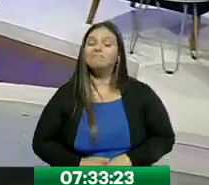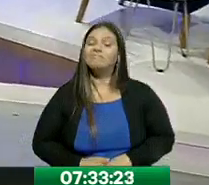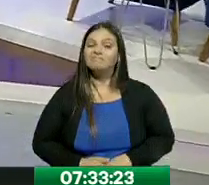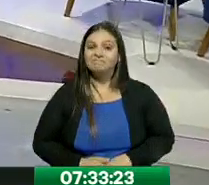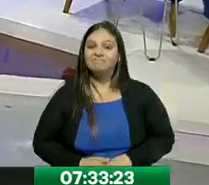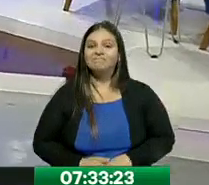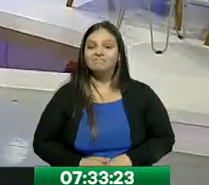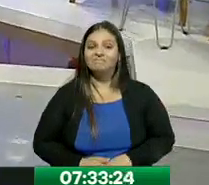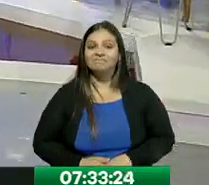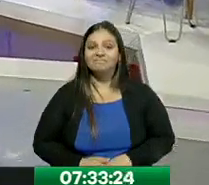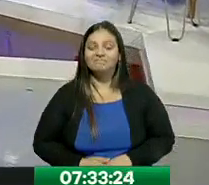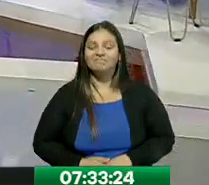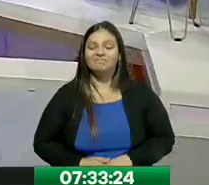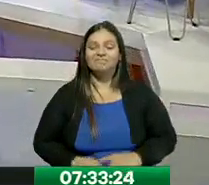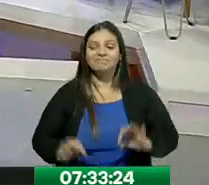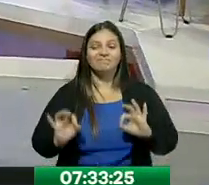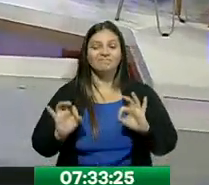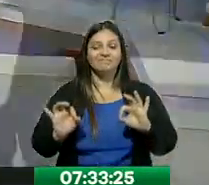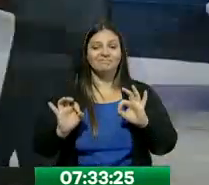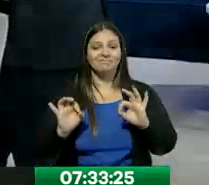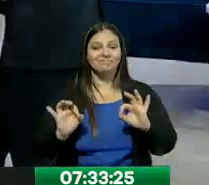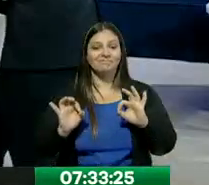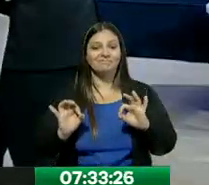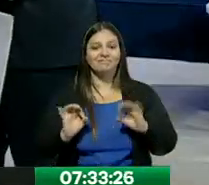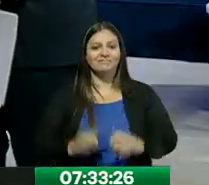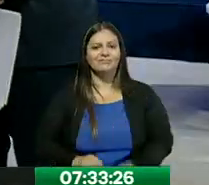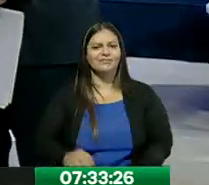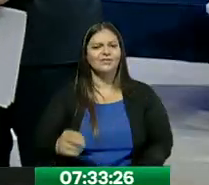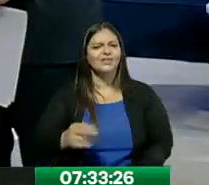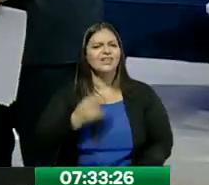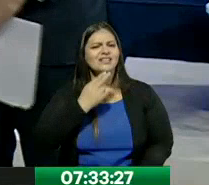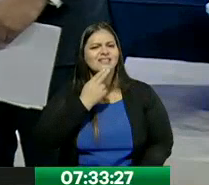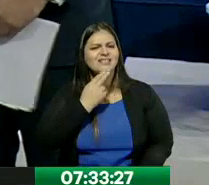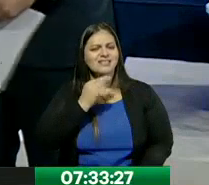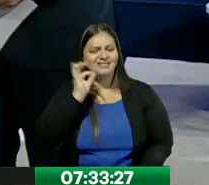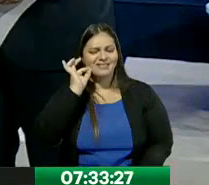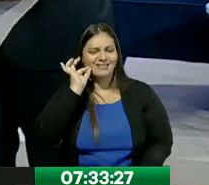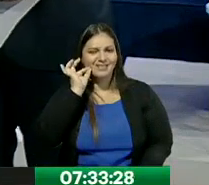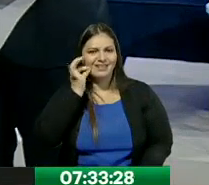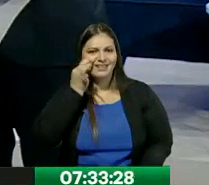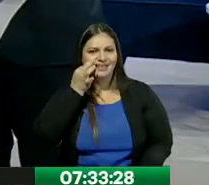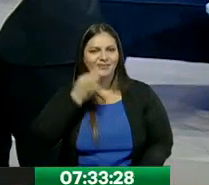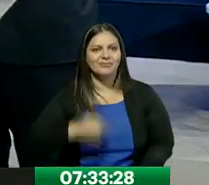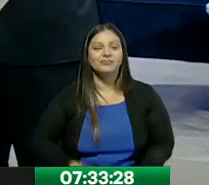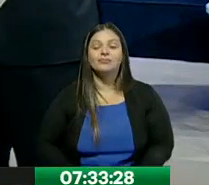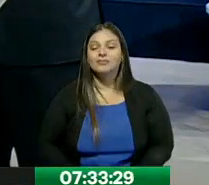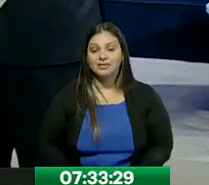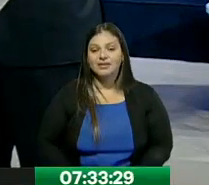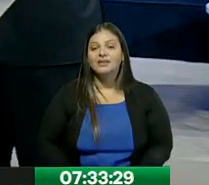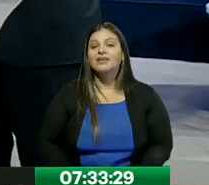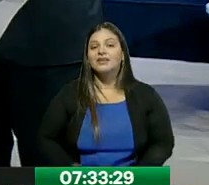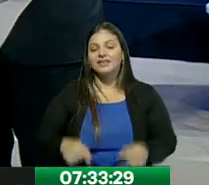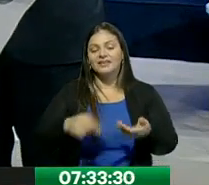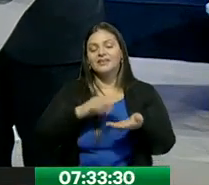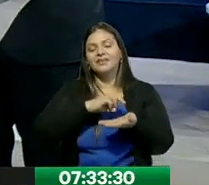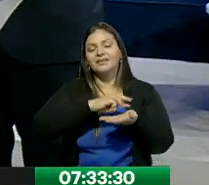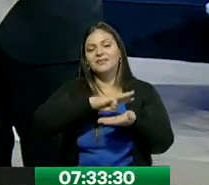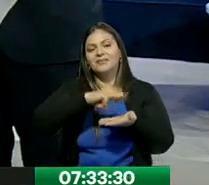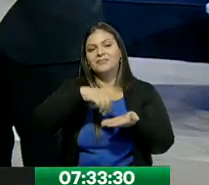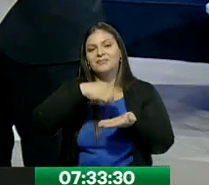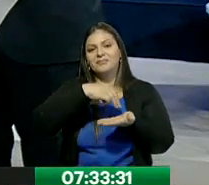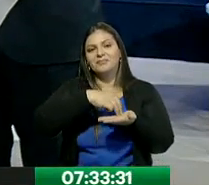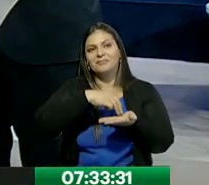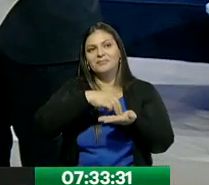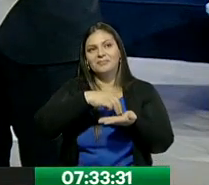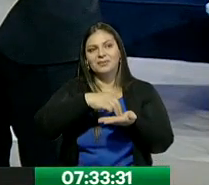día extremadamente delicioso y la panela indudablemente es una de las características, algo típico acá de nuestra cultura, mi querida Adriana. Una